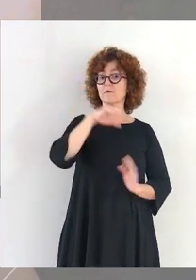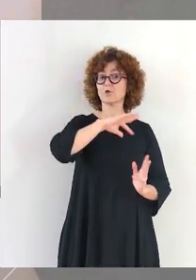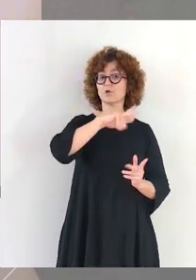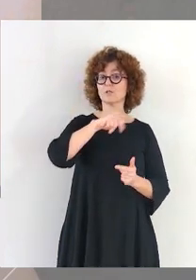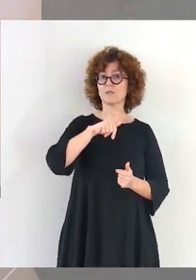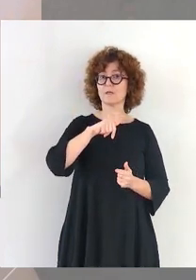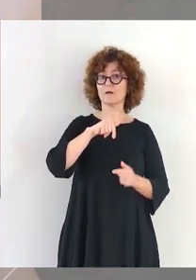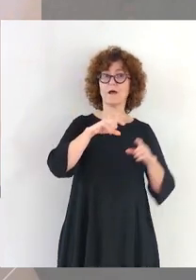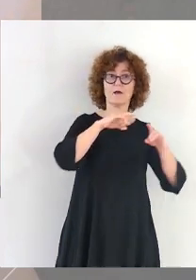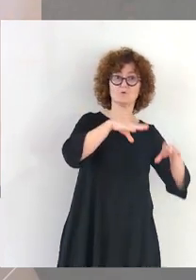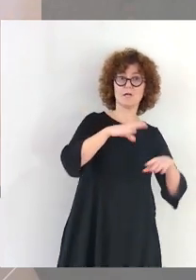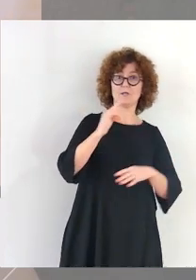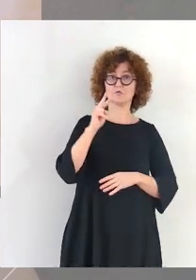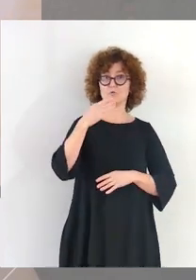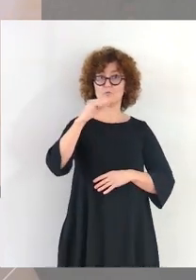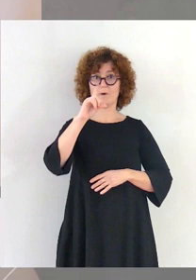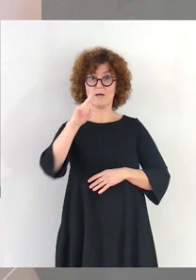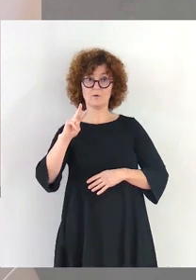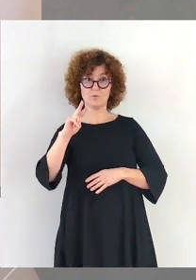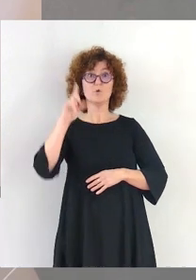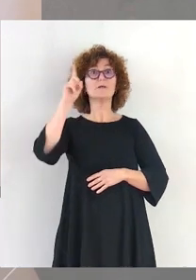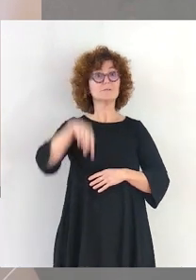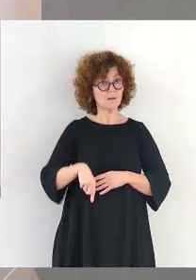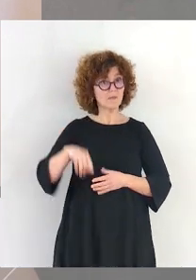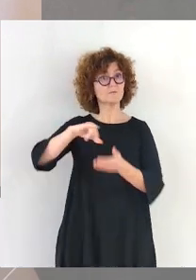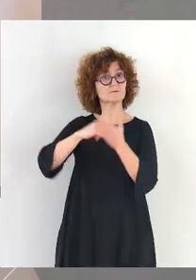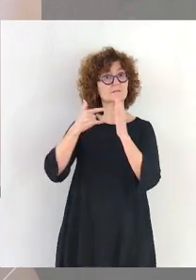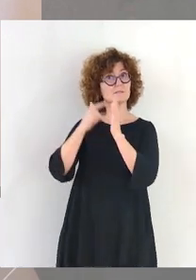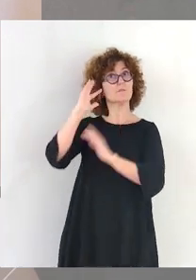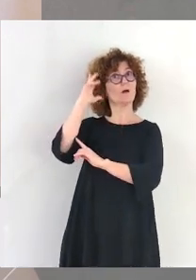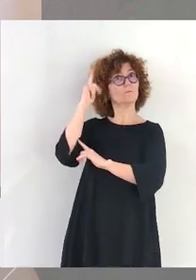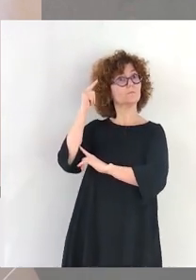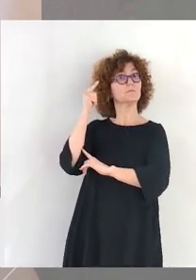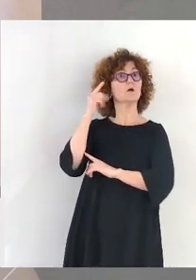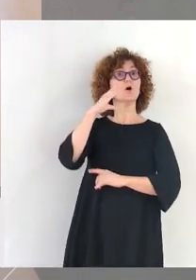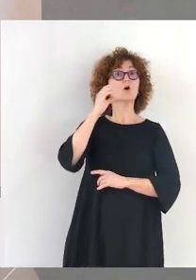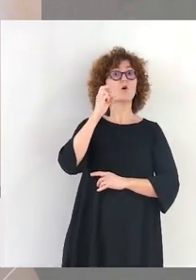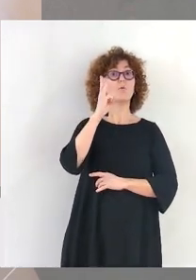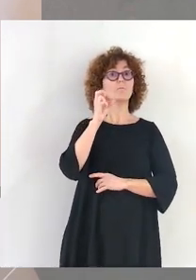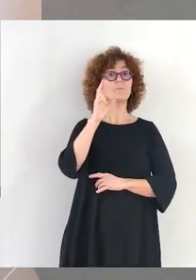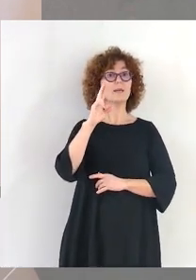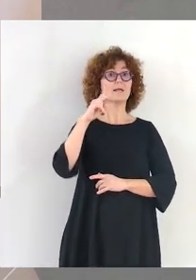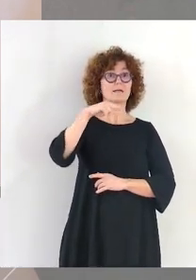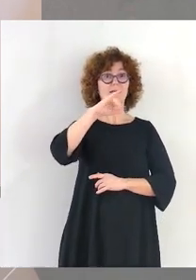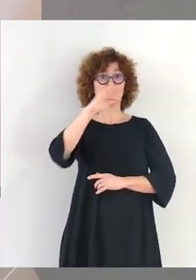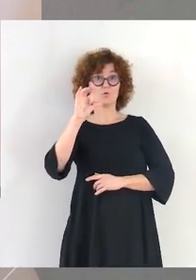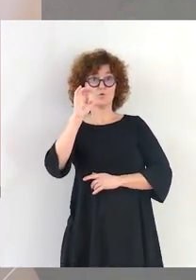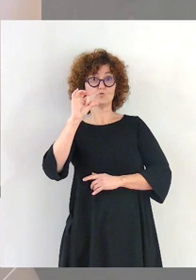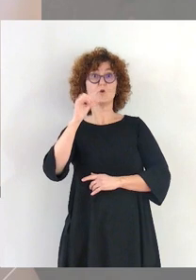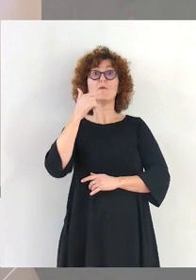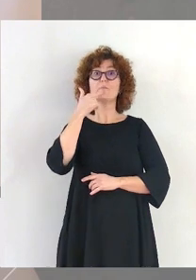tubalu el sistema satelital europeo copernicus confirmaba que hemos vivido el octubre más